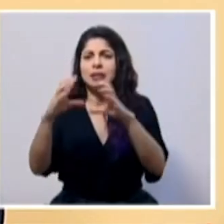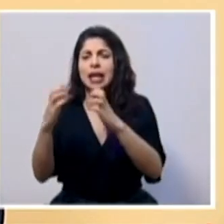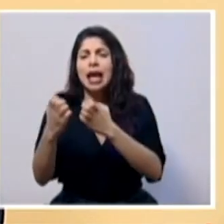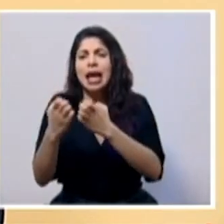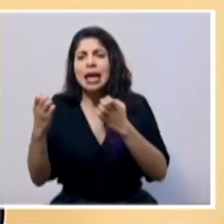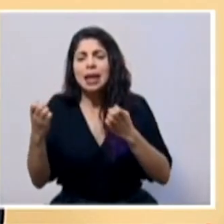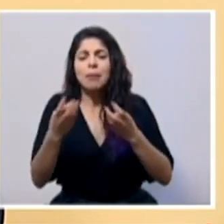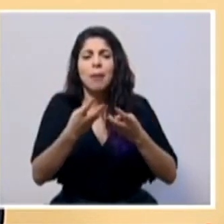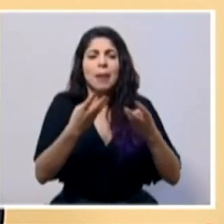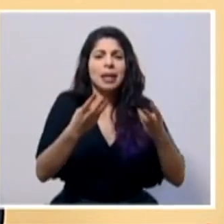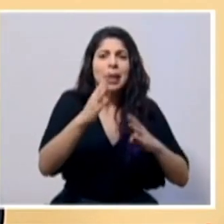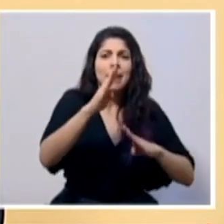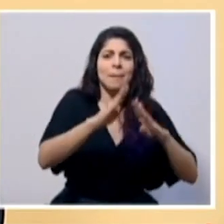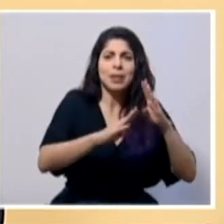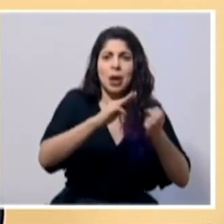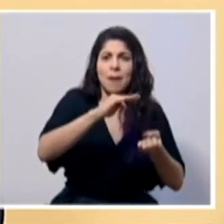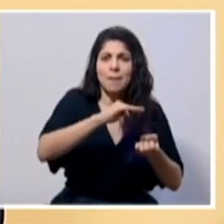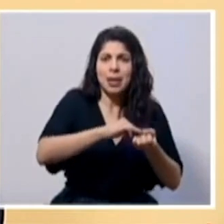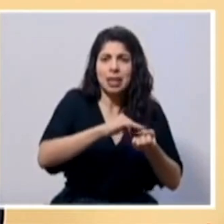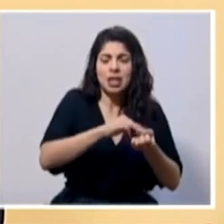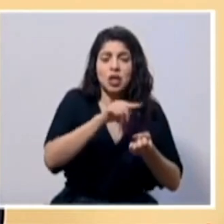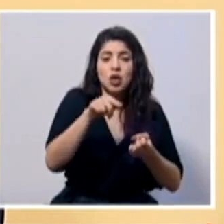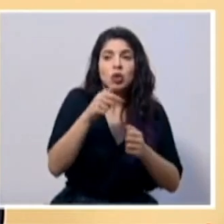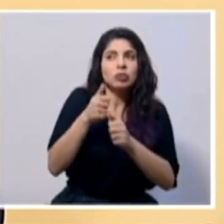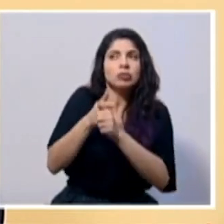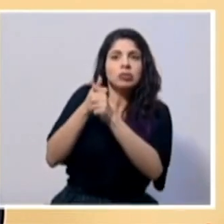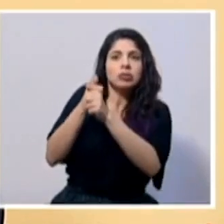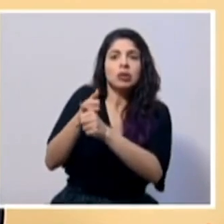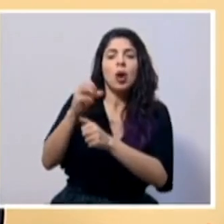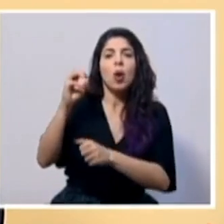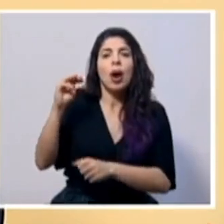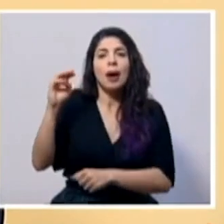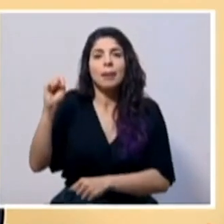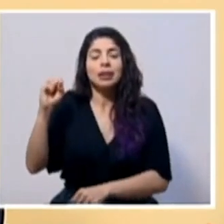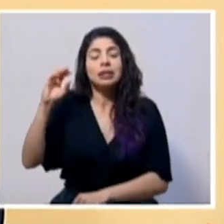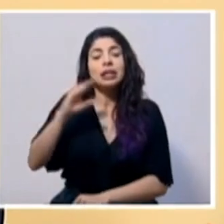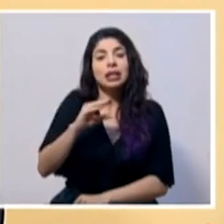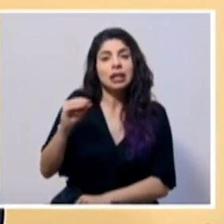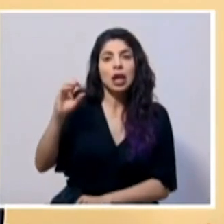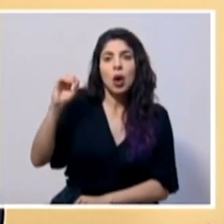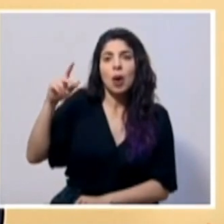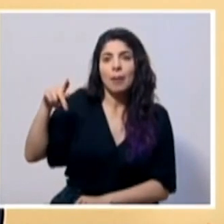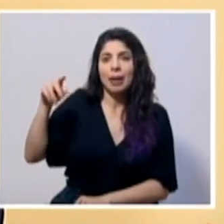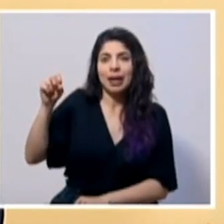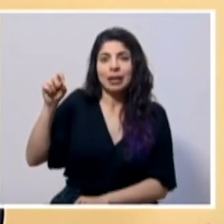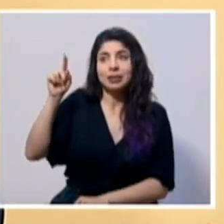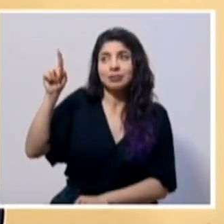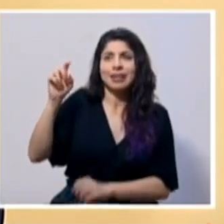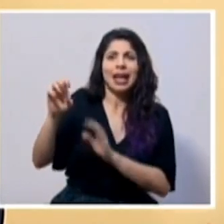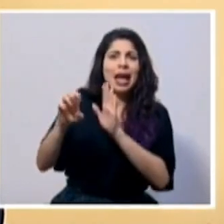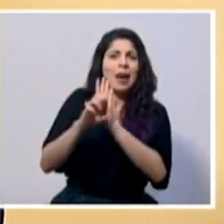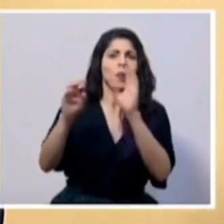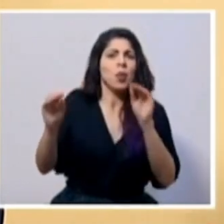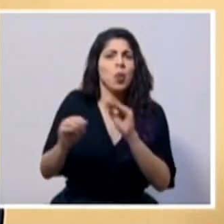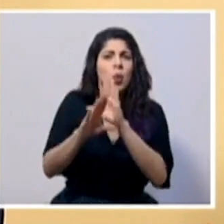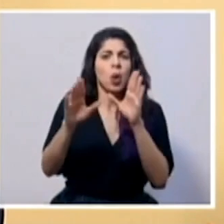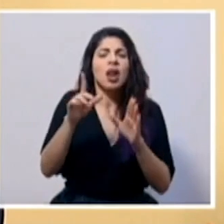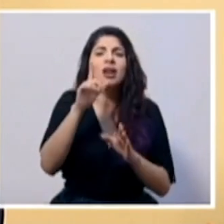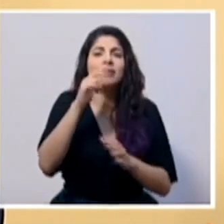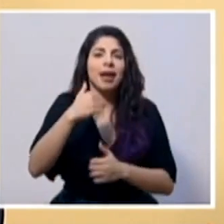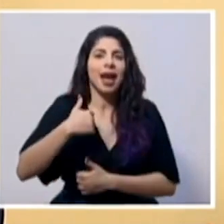material biomédico, tomando la recomendación de la OMS, OPS, con respecto a uno de los ejemplos más claros que ha sido